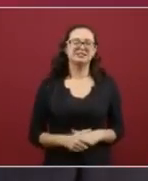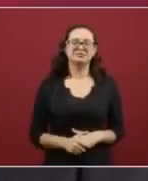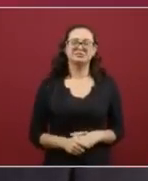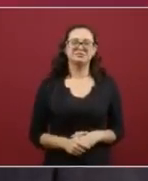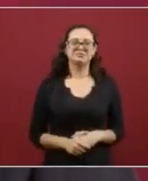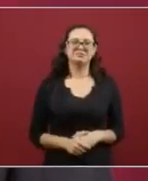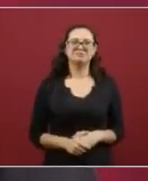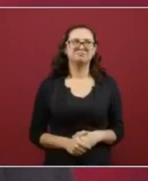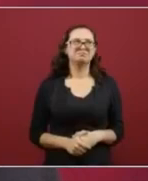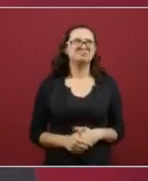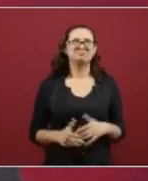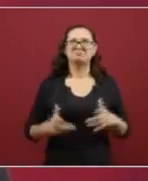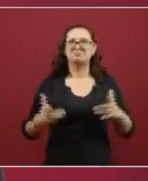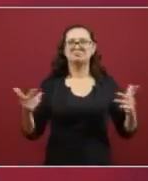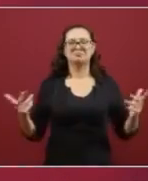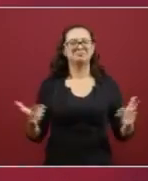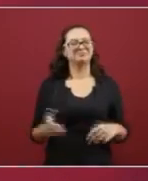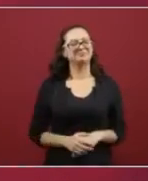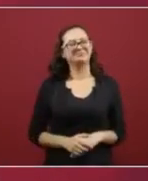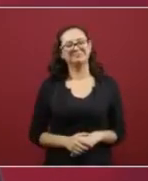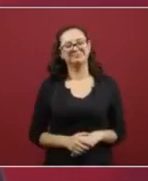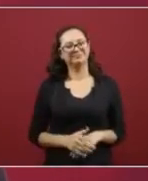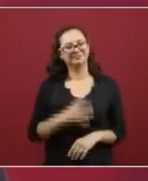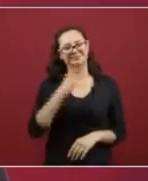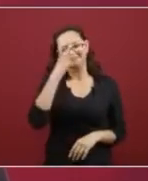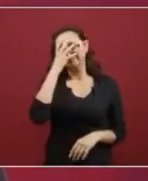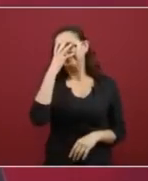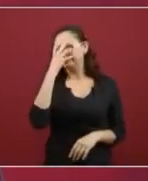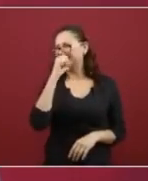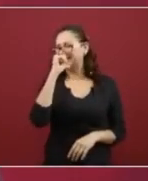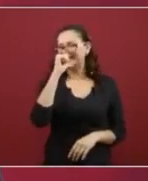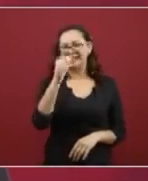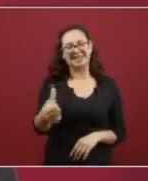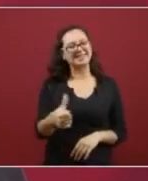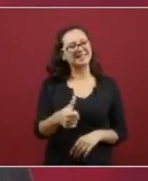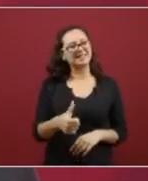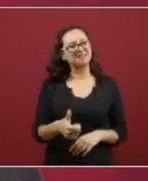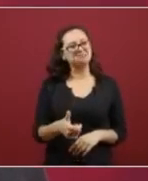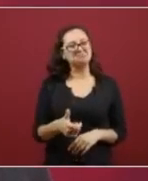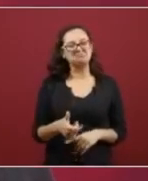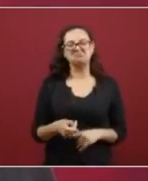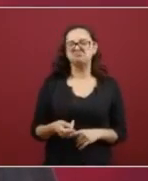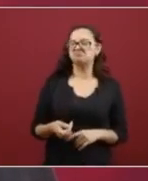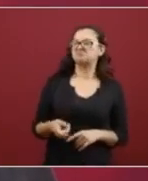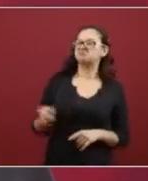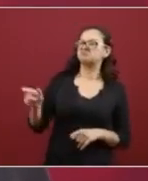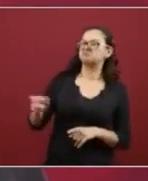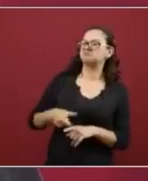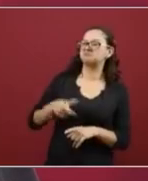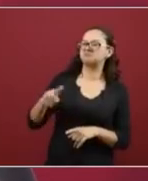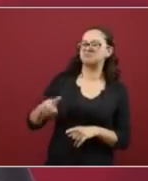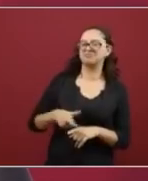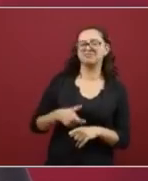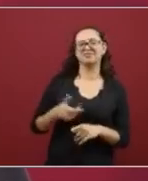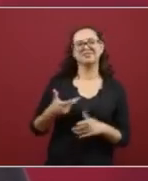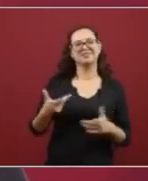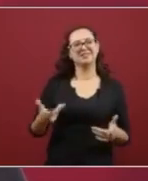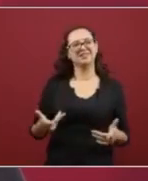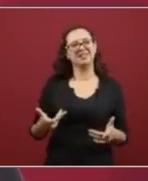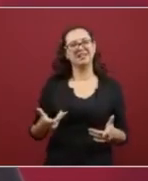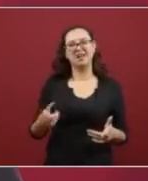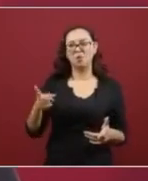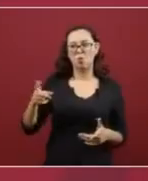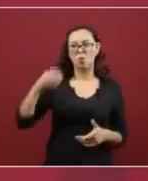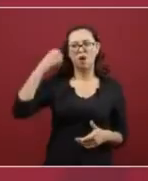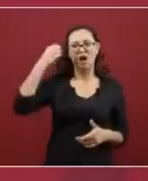de cinismo, de burla, cuando a maestros de